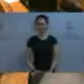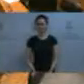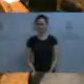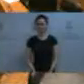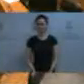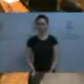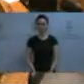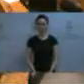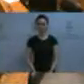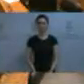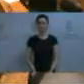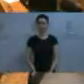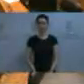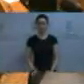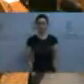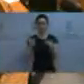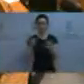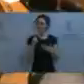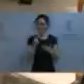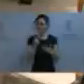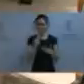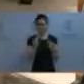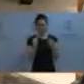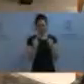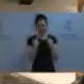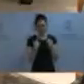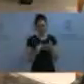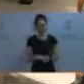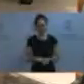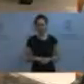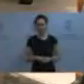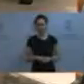Gracias, presidente. Señoría.